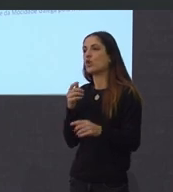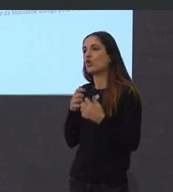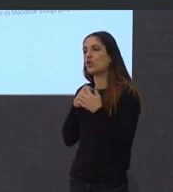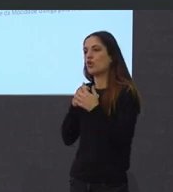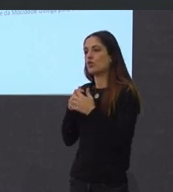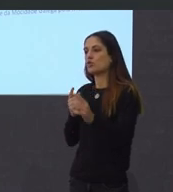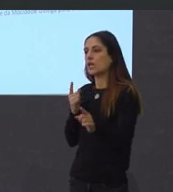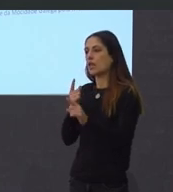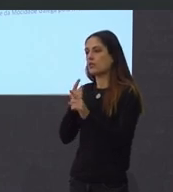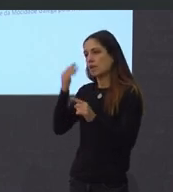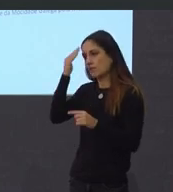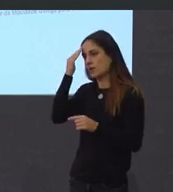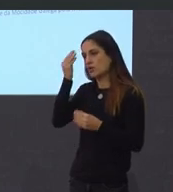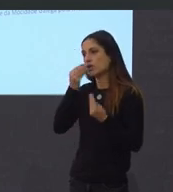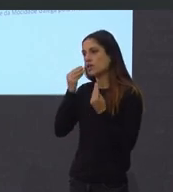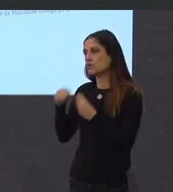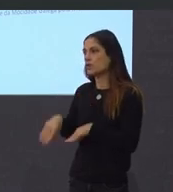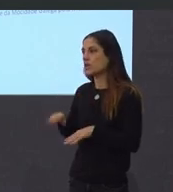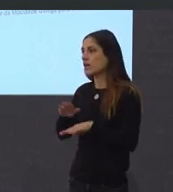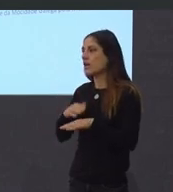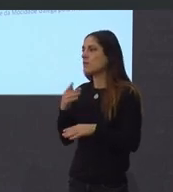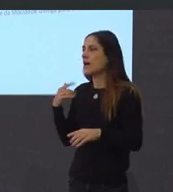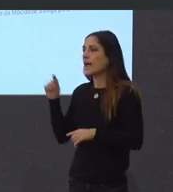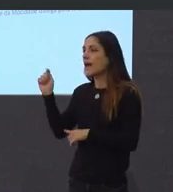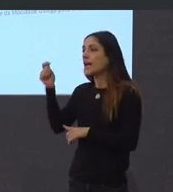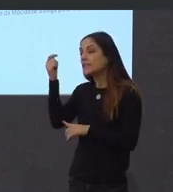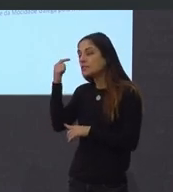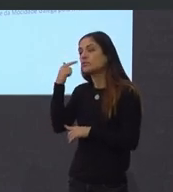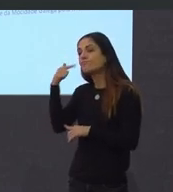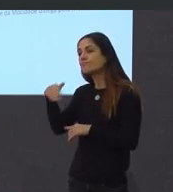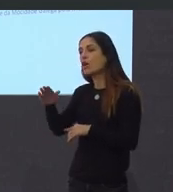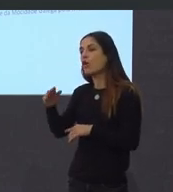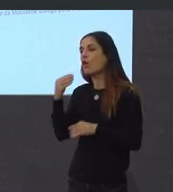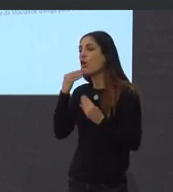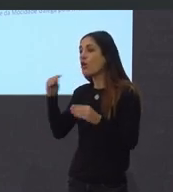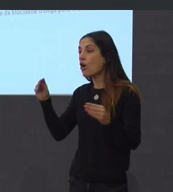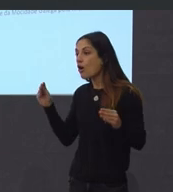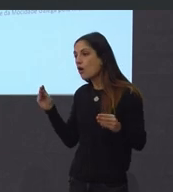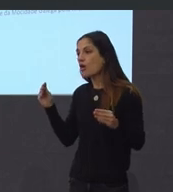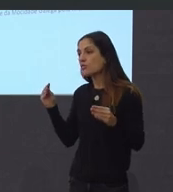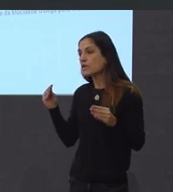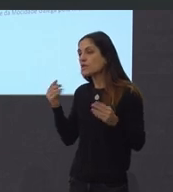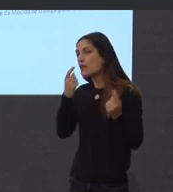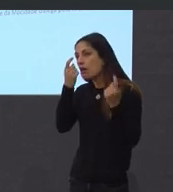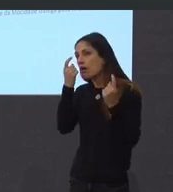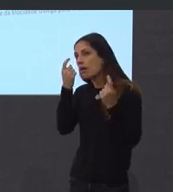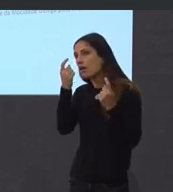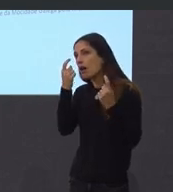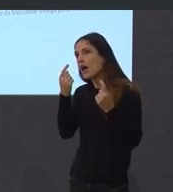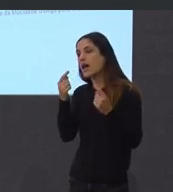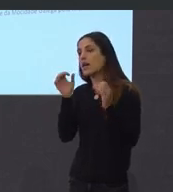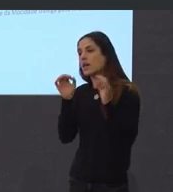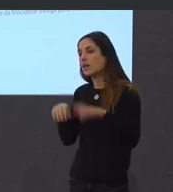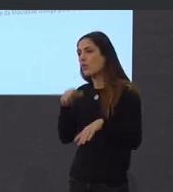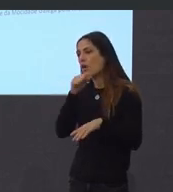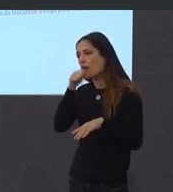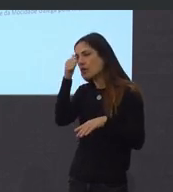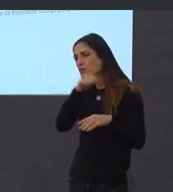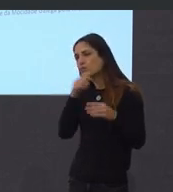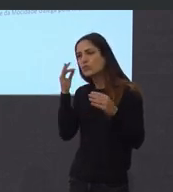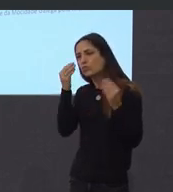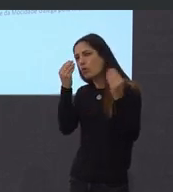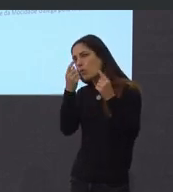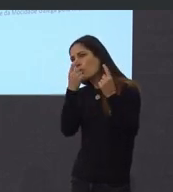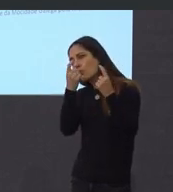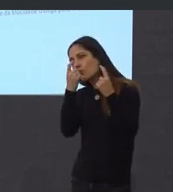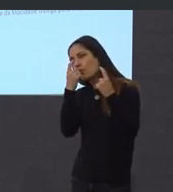para conseguir que as novas xeracións non medren, como se intentou con nós, que non medren no